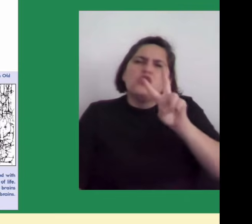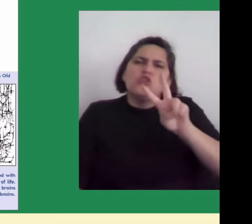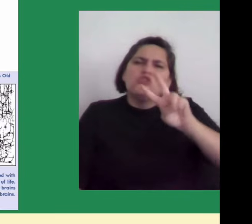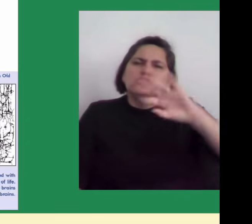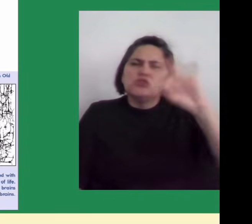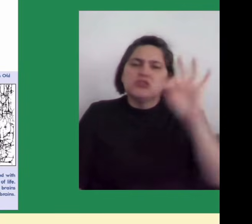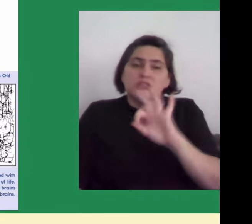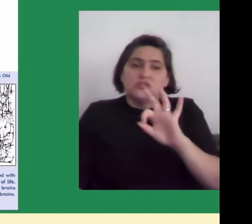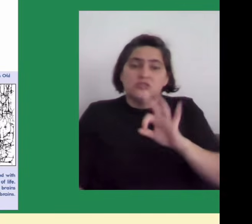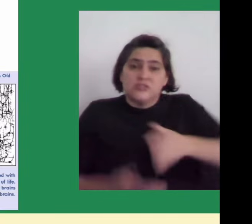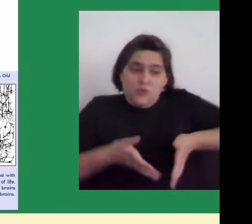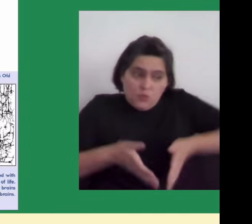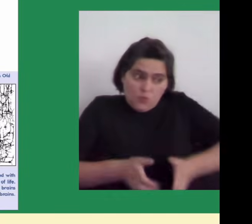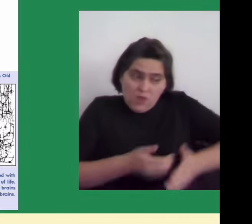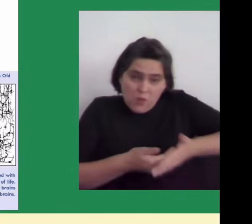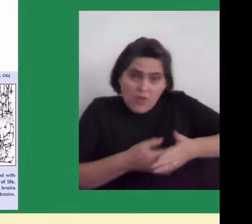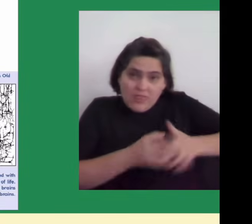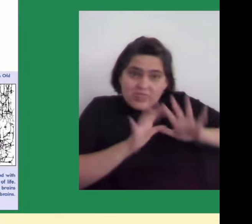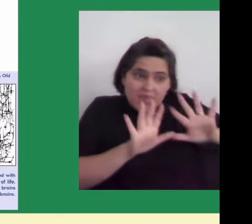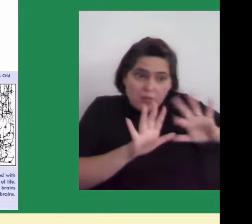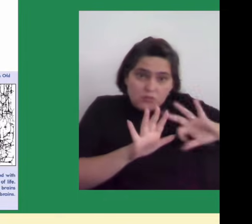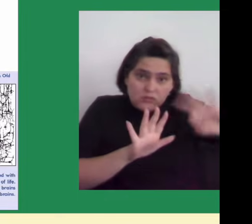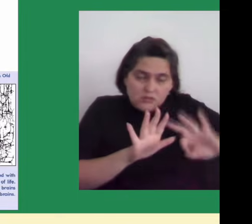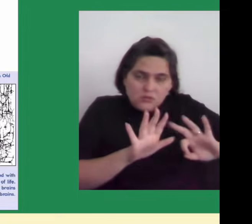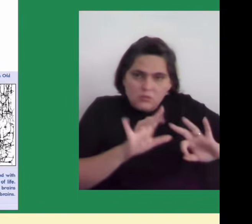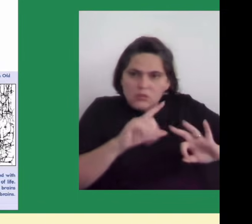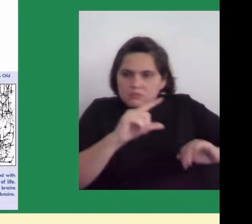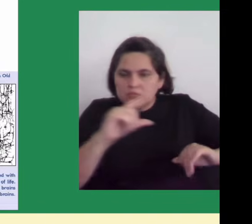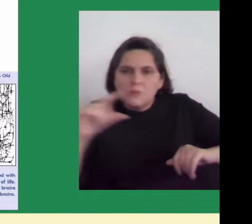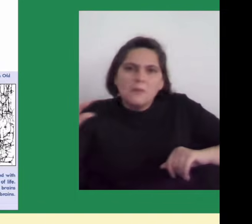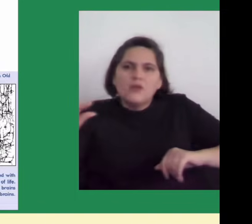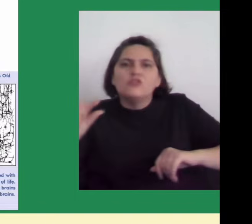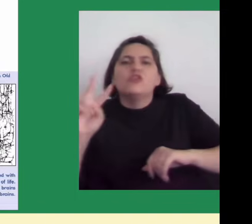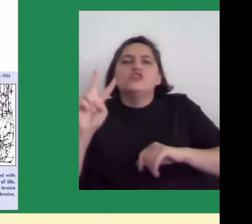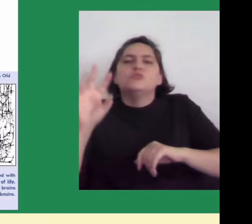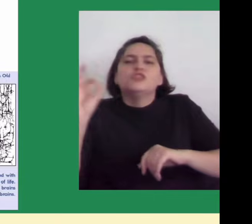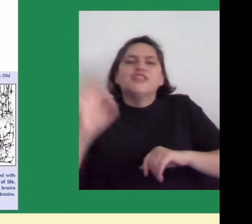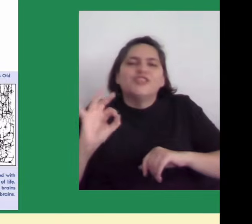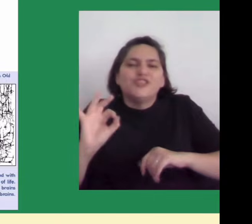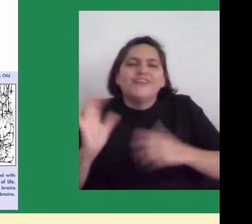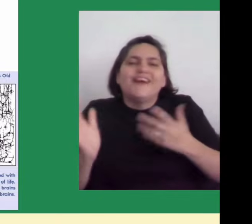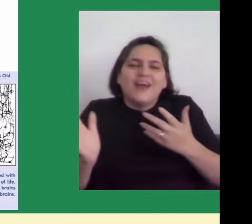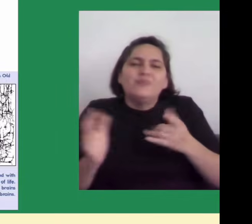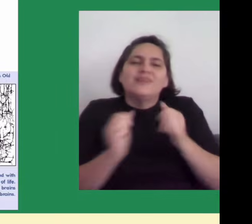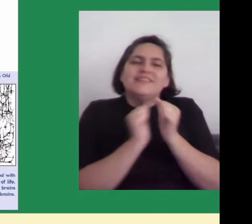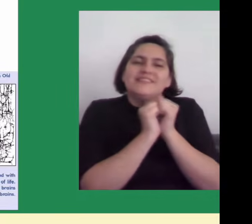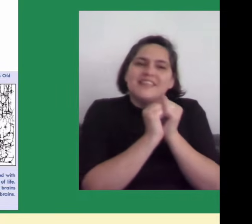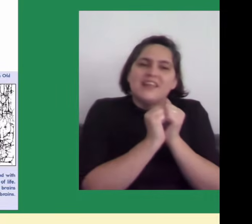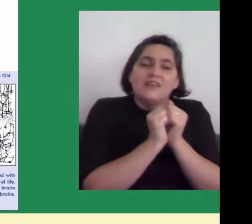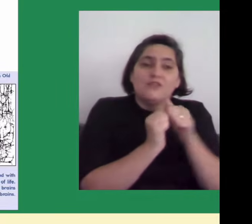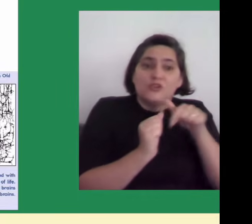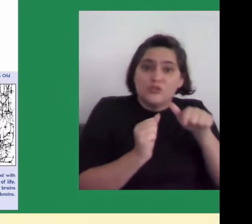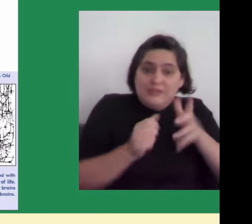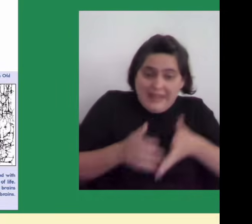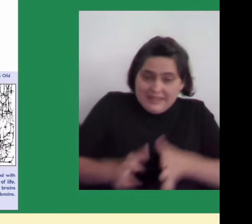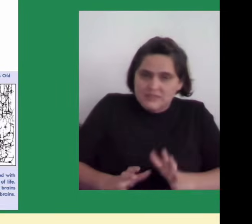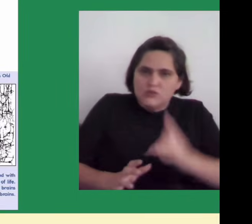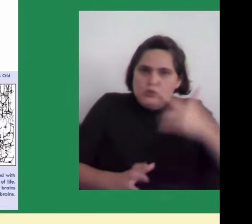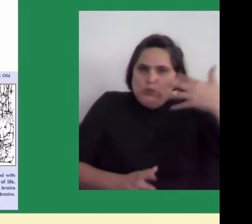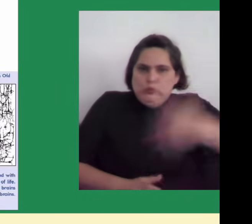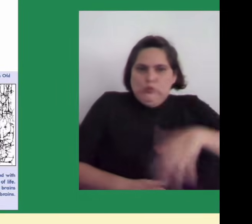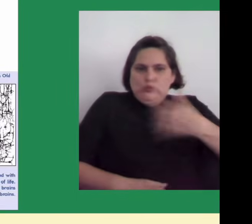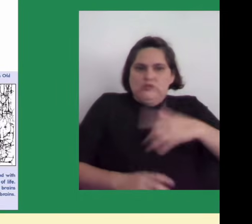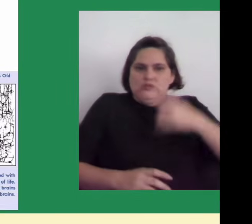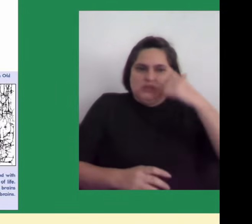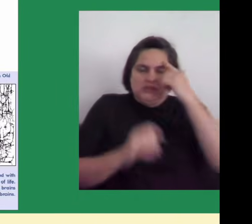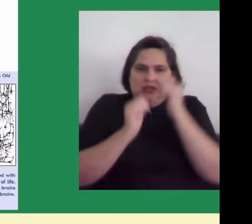a un 2%. Es decir, proporcionalmente cuando nacemos, el cerebro es muy, muy, muy importante. Y también cuando